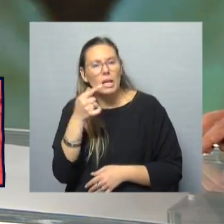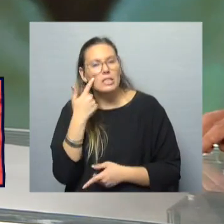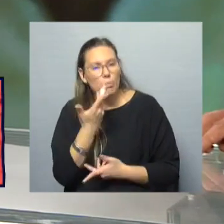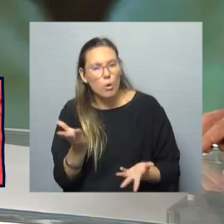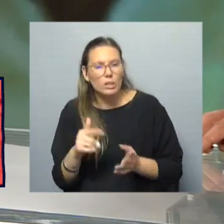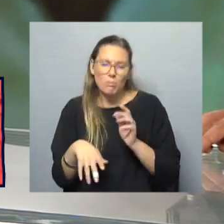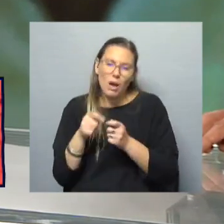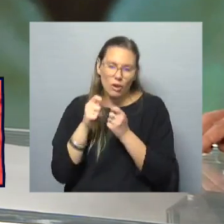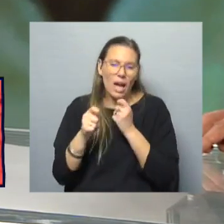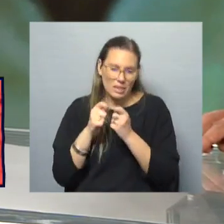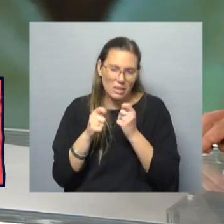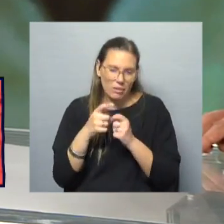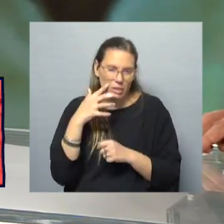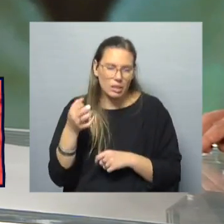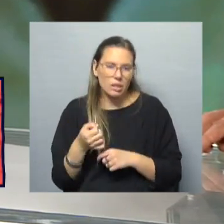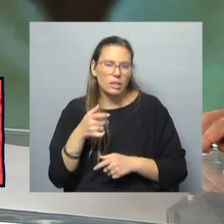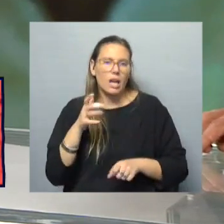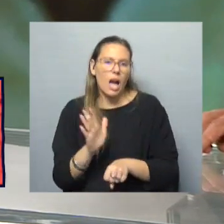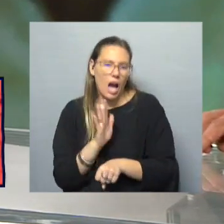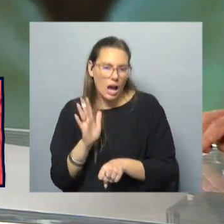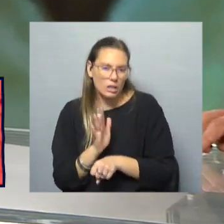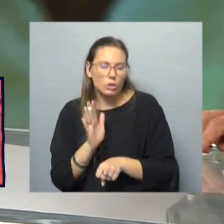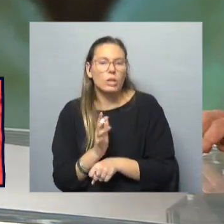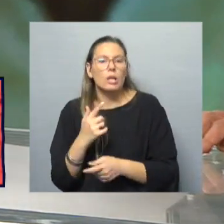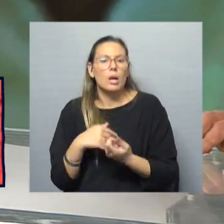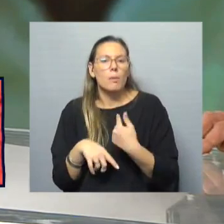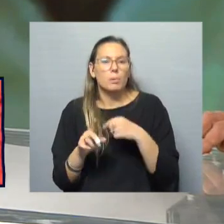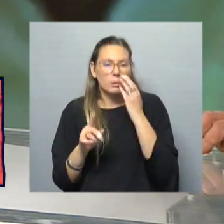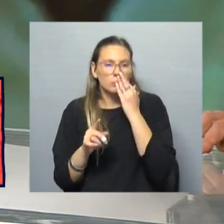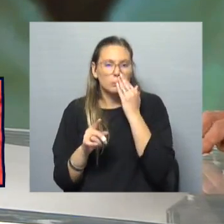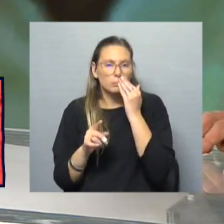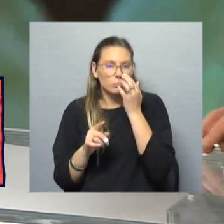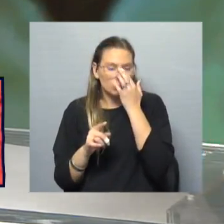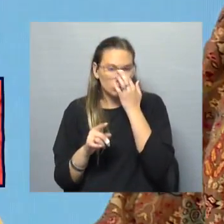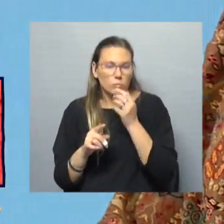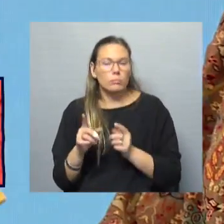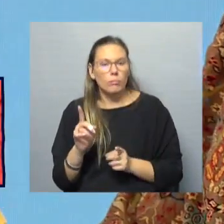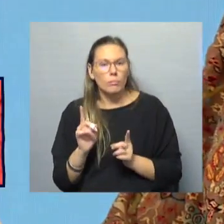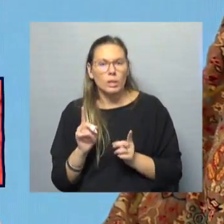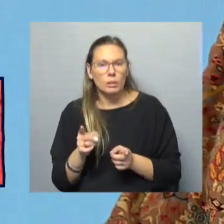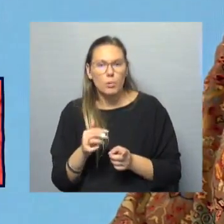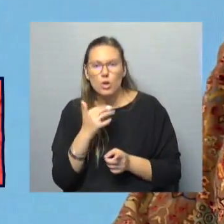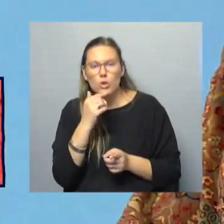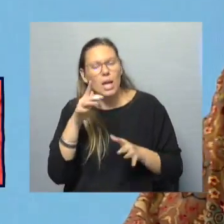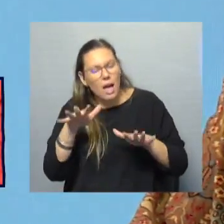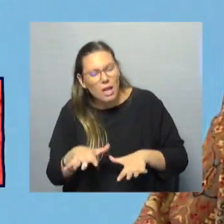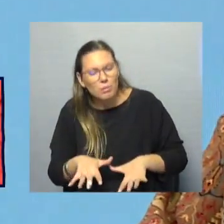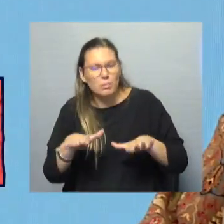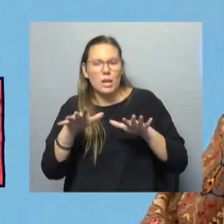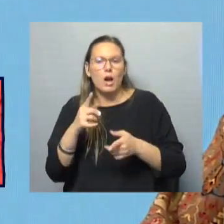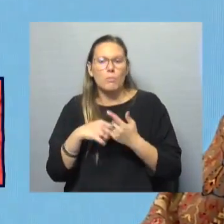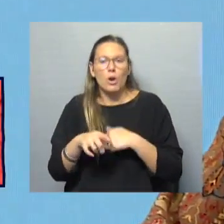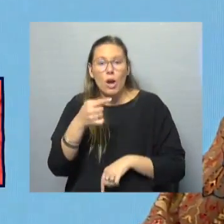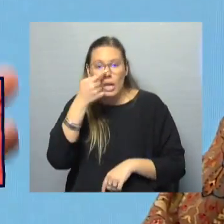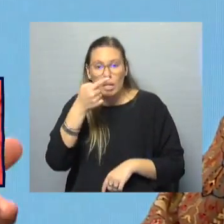con las entrevistas de actores y actrices paralelos, que había también, no sé si admiración, pero había un gran